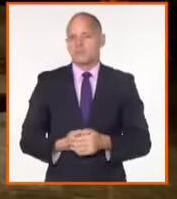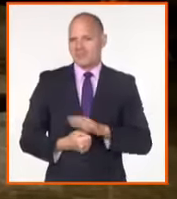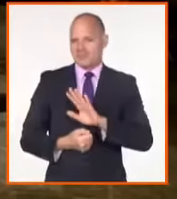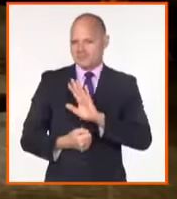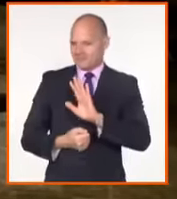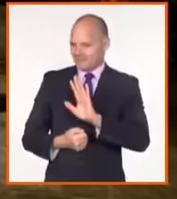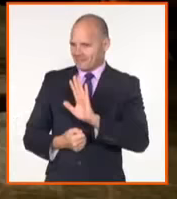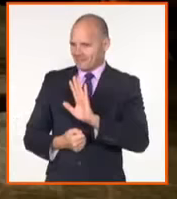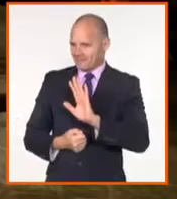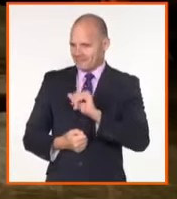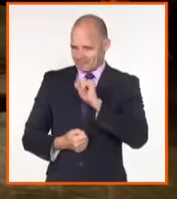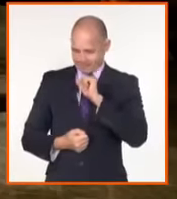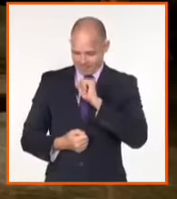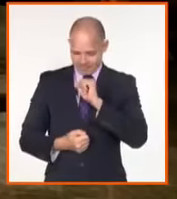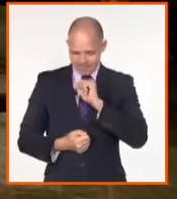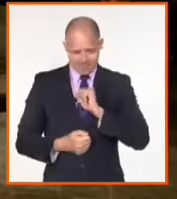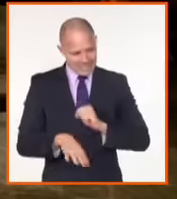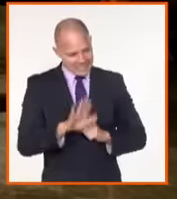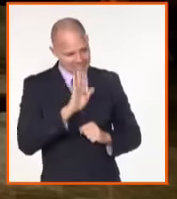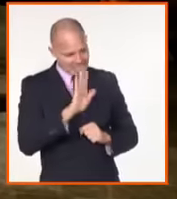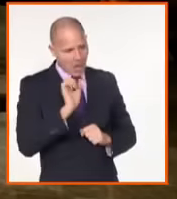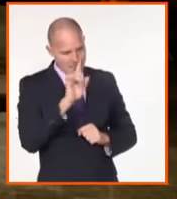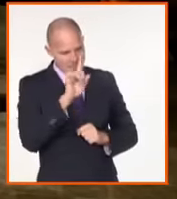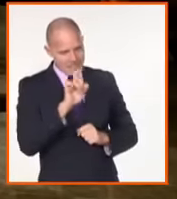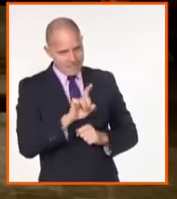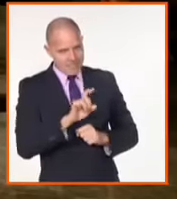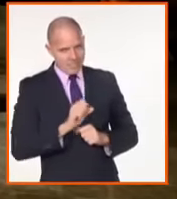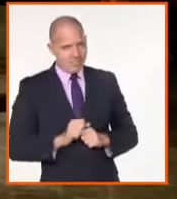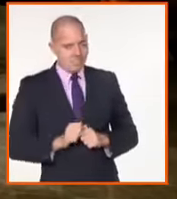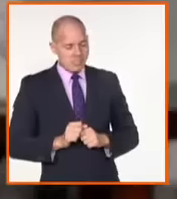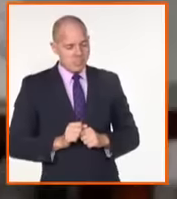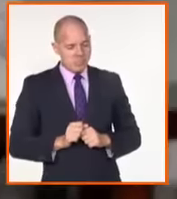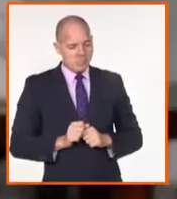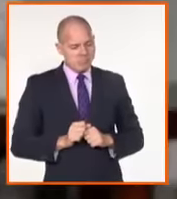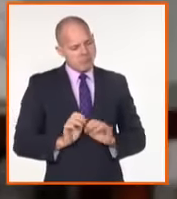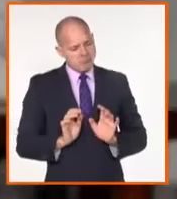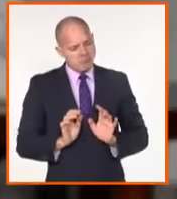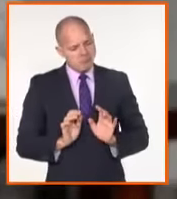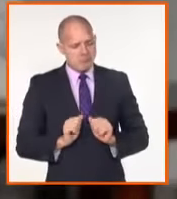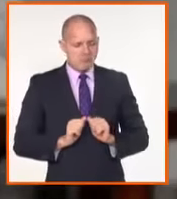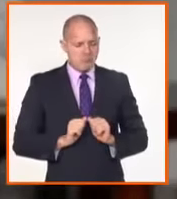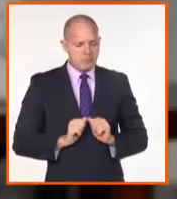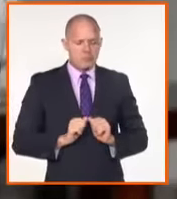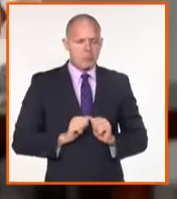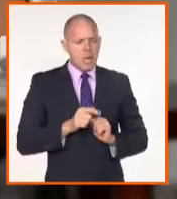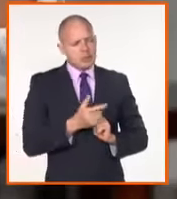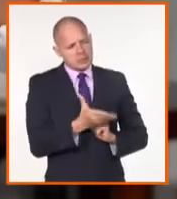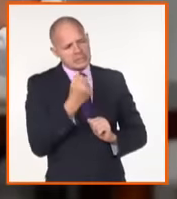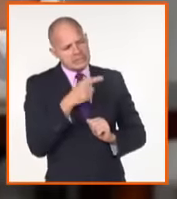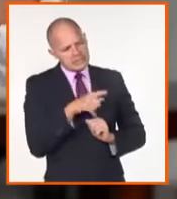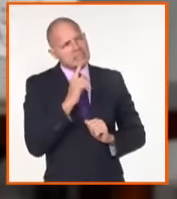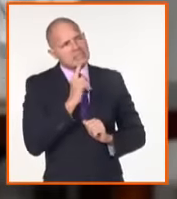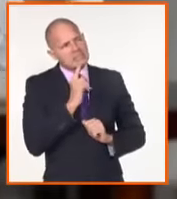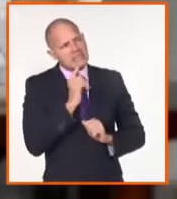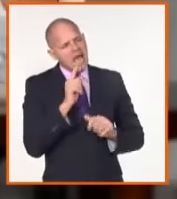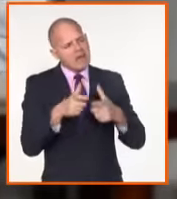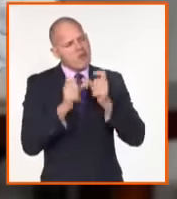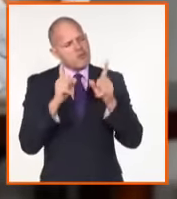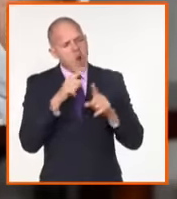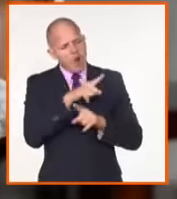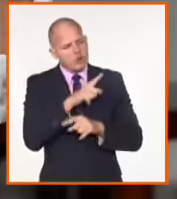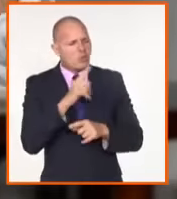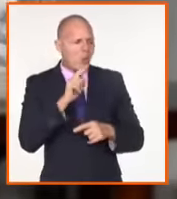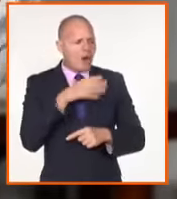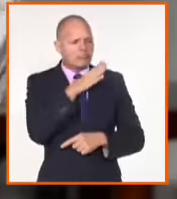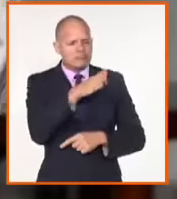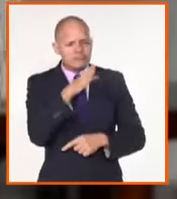Presidente, estas reuniones que está teniendo lugar, que usted comentaba, con los gobiernos locales,